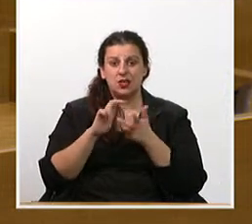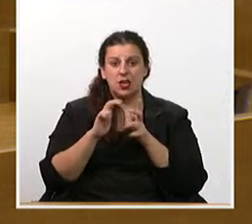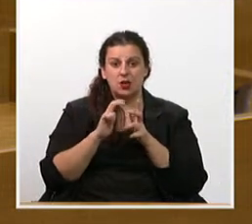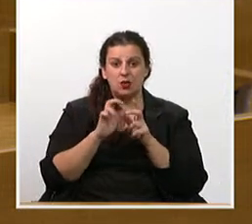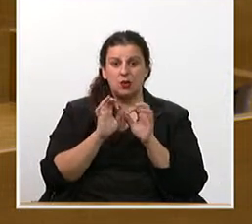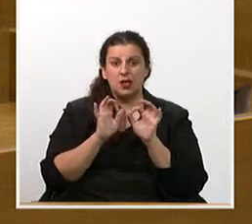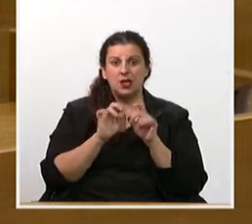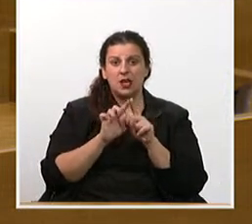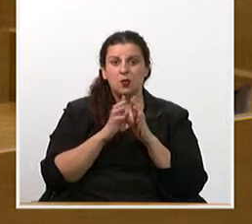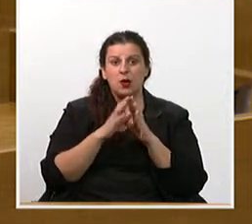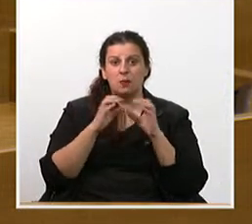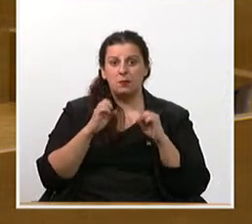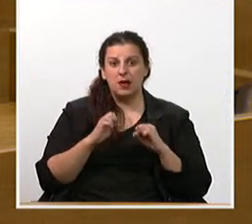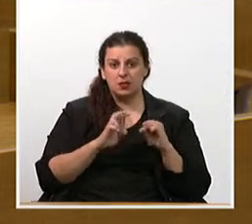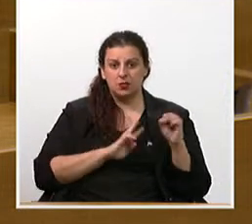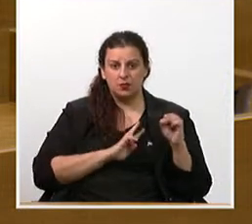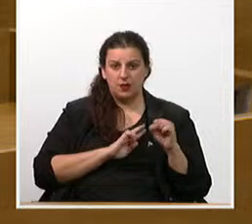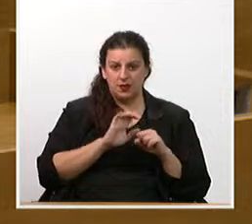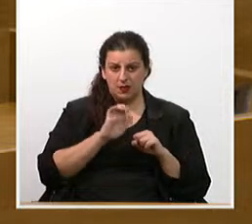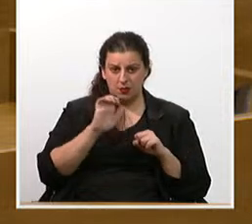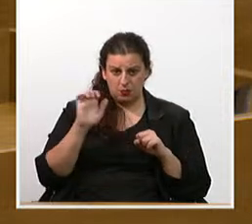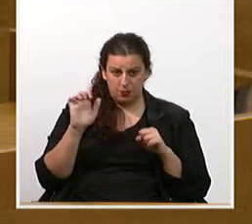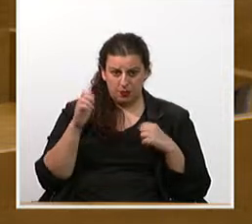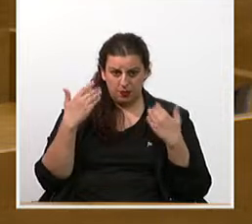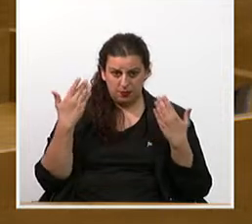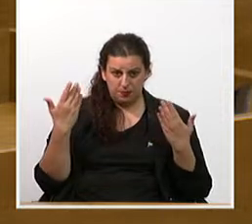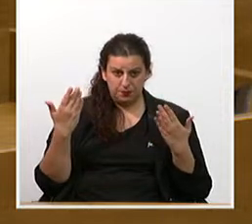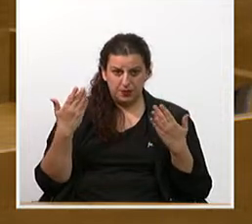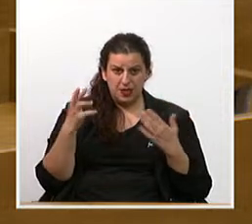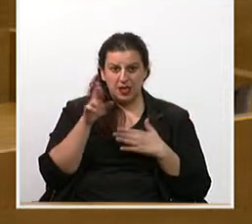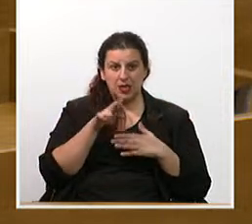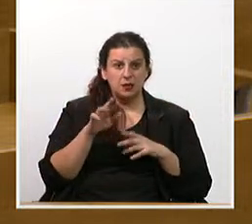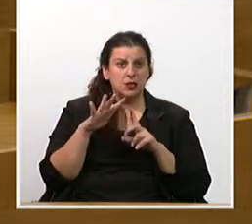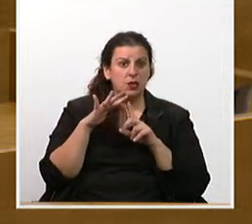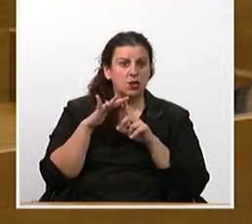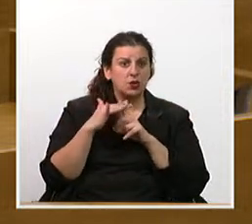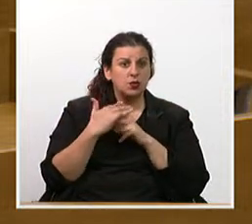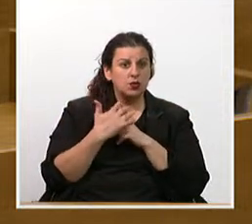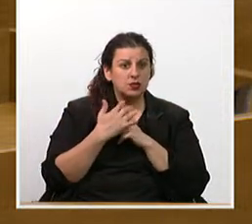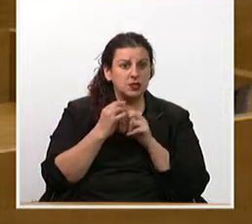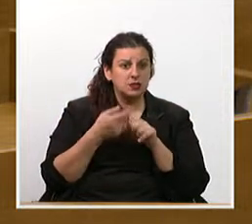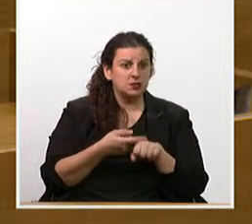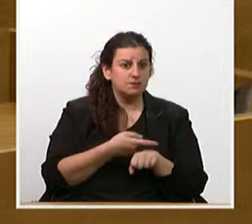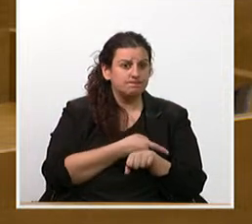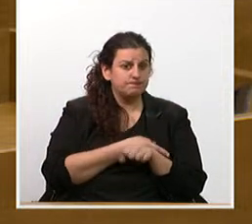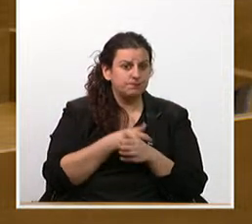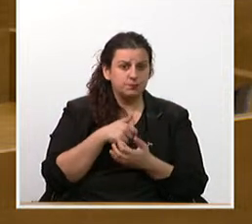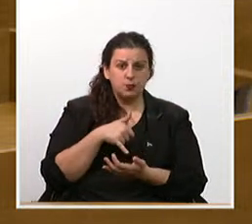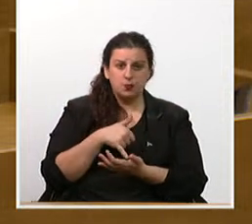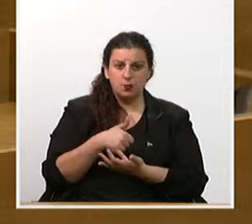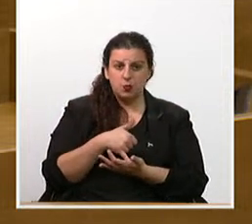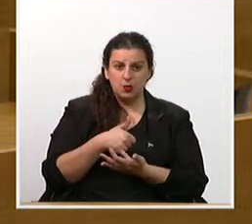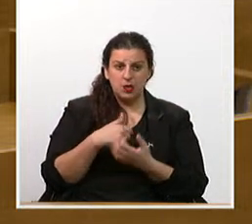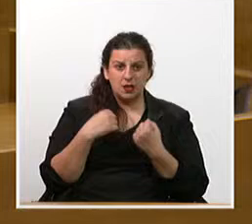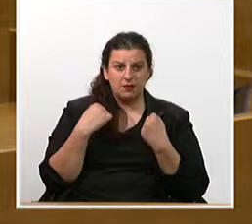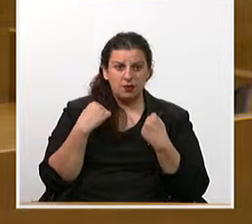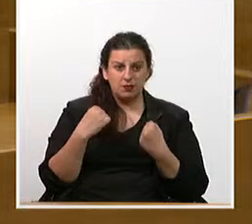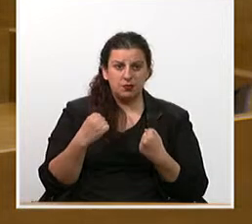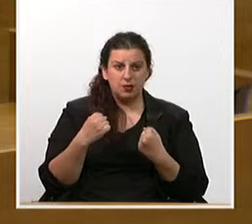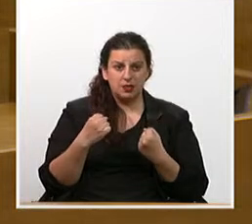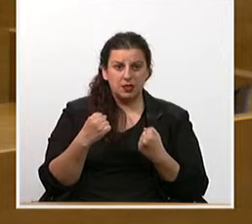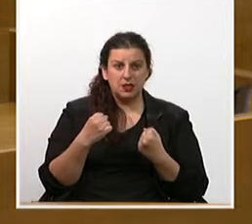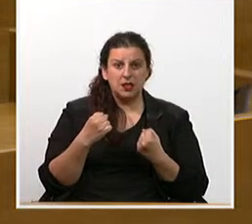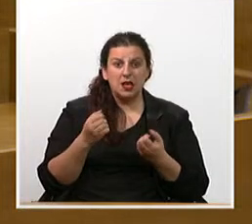pacto verde europeo el contexto insisto es el de una extrema vulnerabilidad en el que cualquier